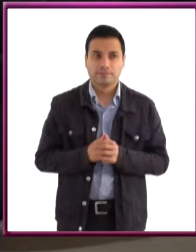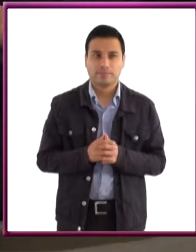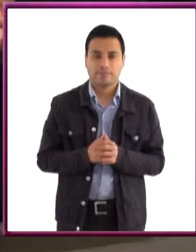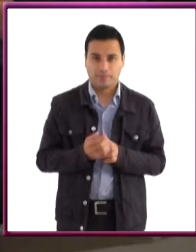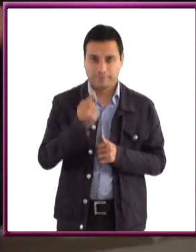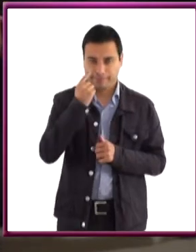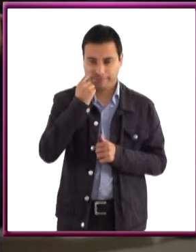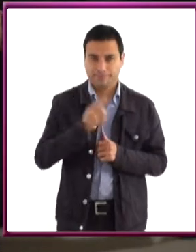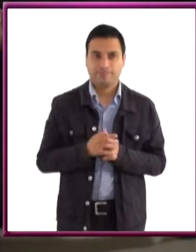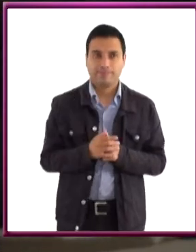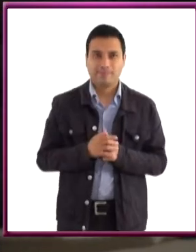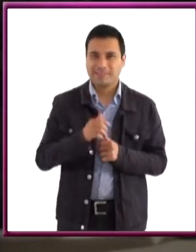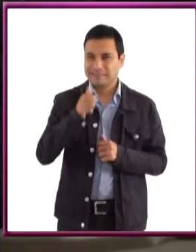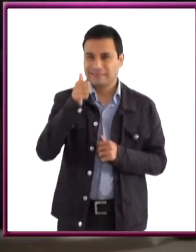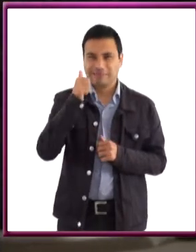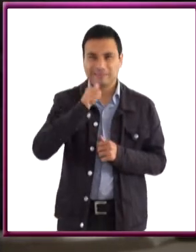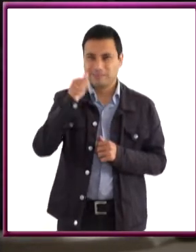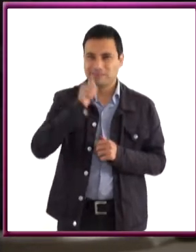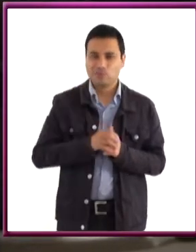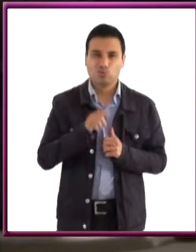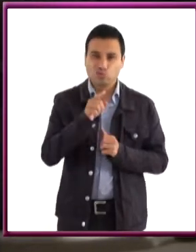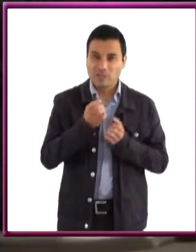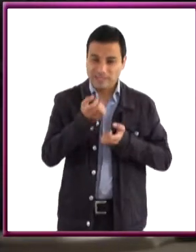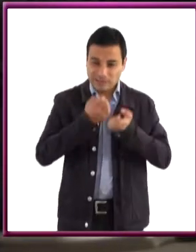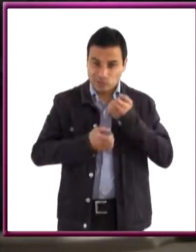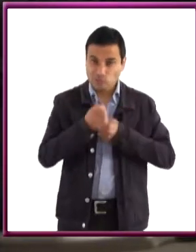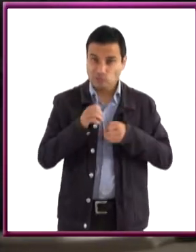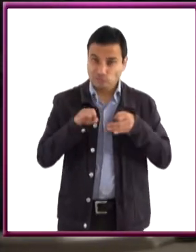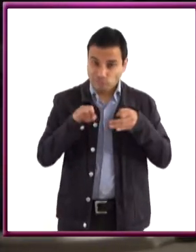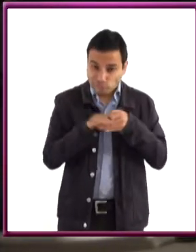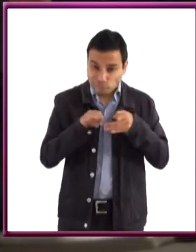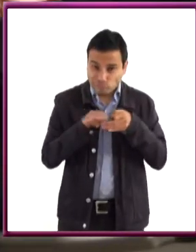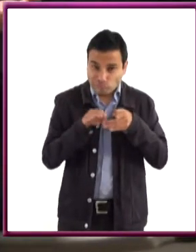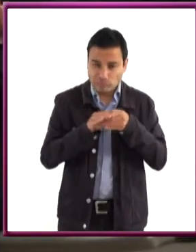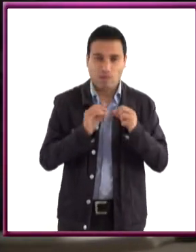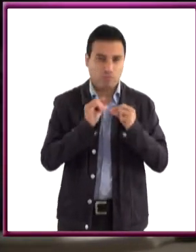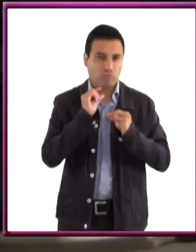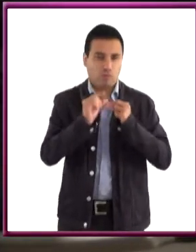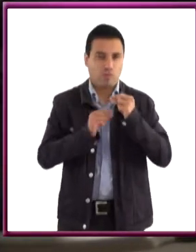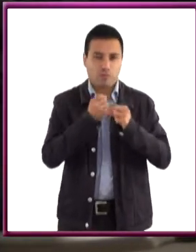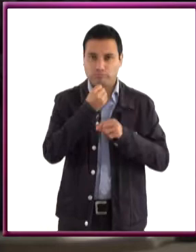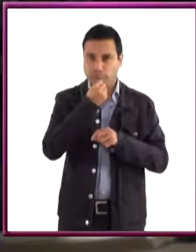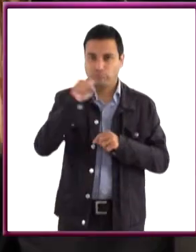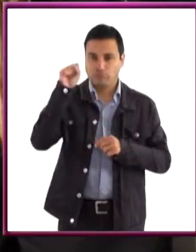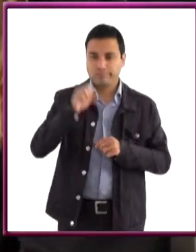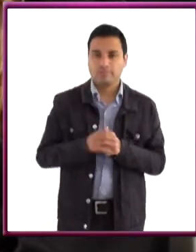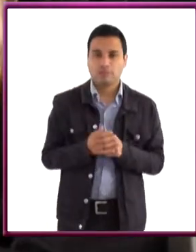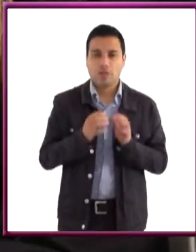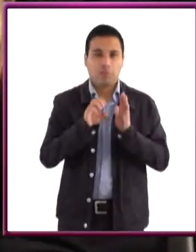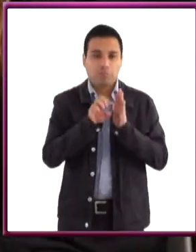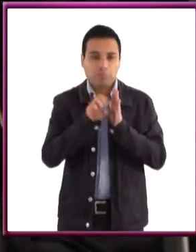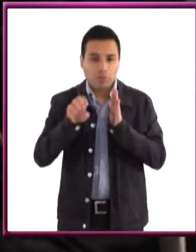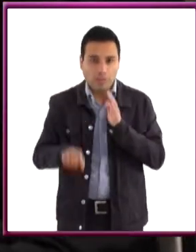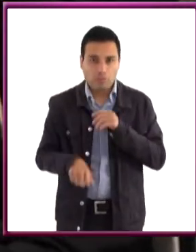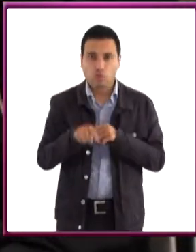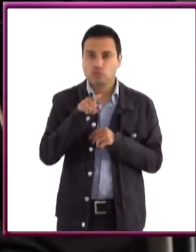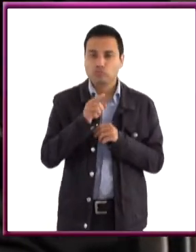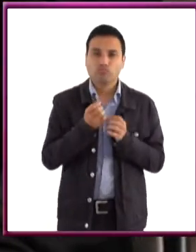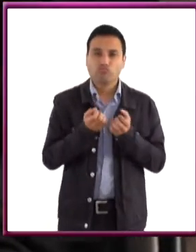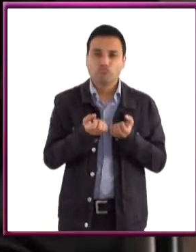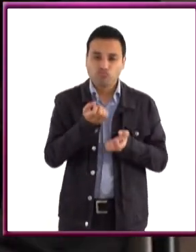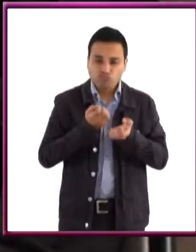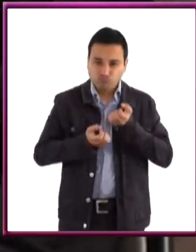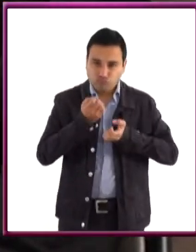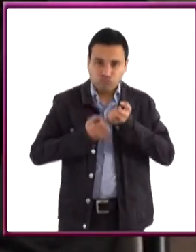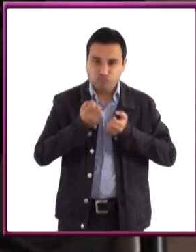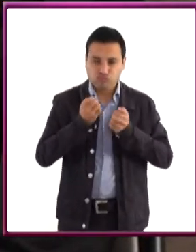Como toda disciplina, entre más lo practicas, pues más maestría vas a tener, ¿no? Cuando tú haces un entrenamiento